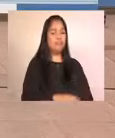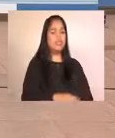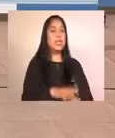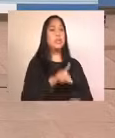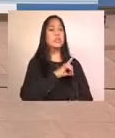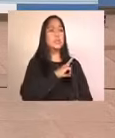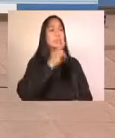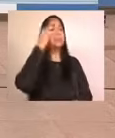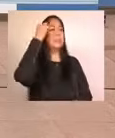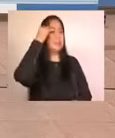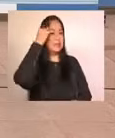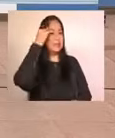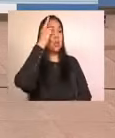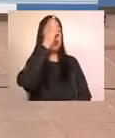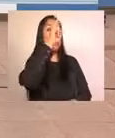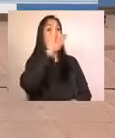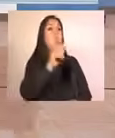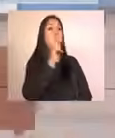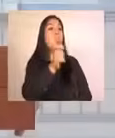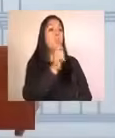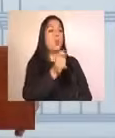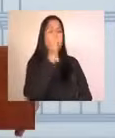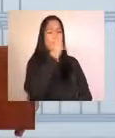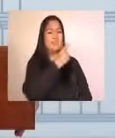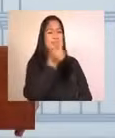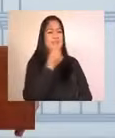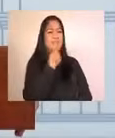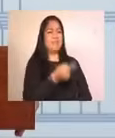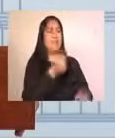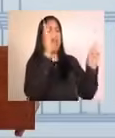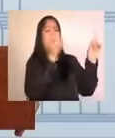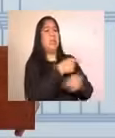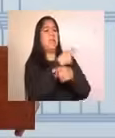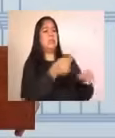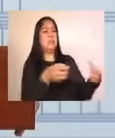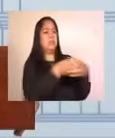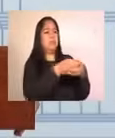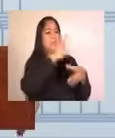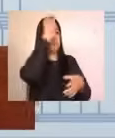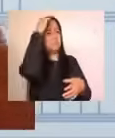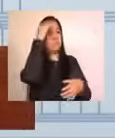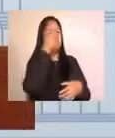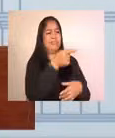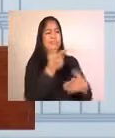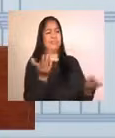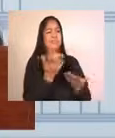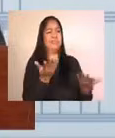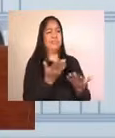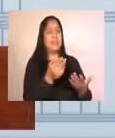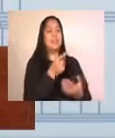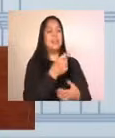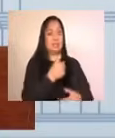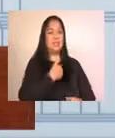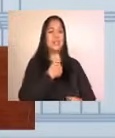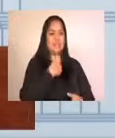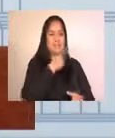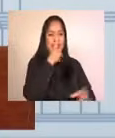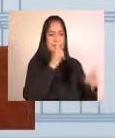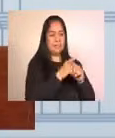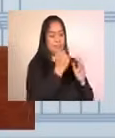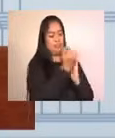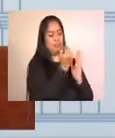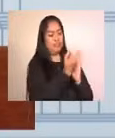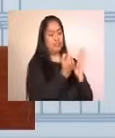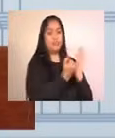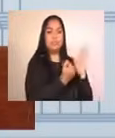pensar que un juez, sin tener las potestades, pueda cancelar una agrupación política cuando existe un régimen específico, que es